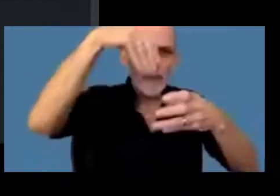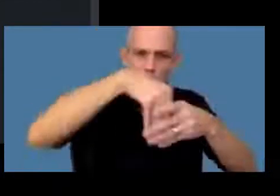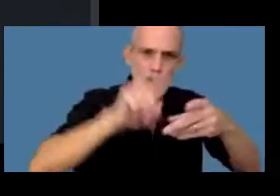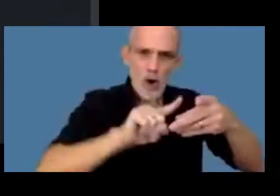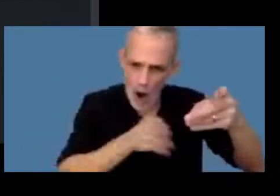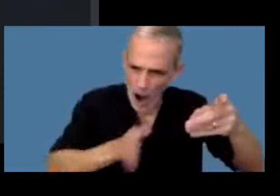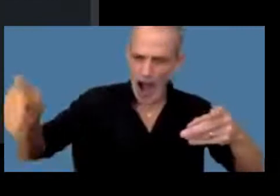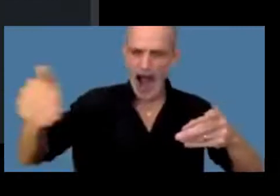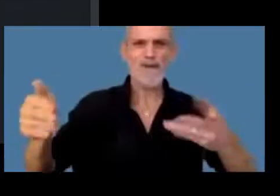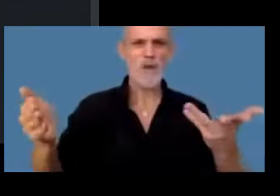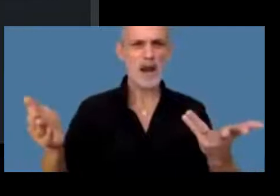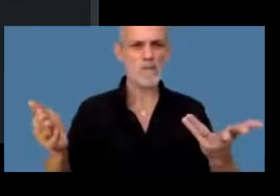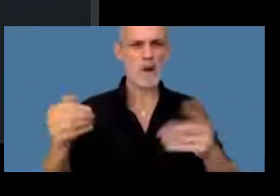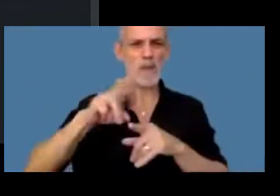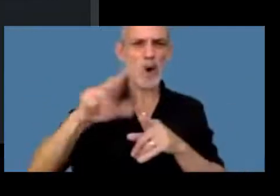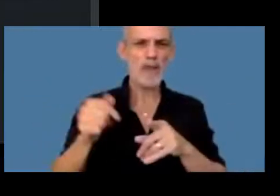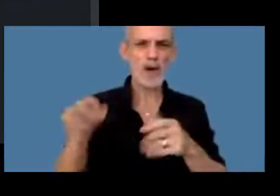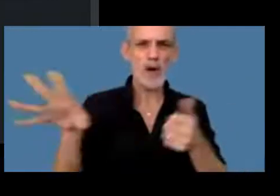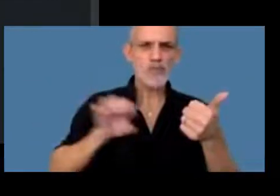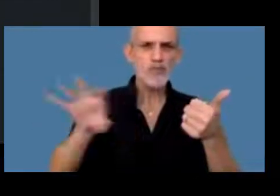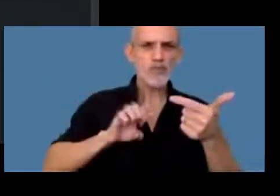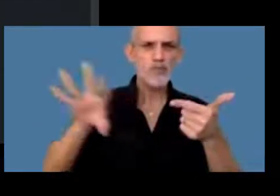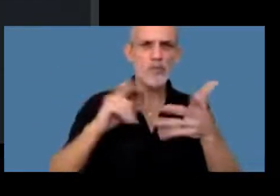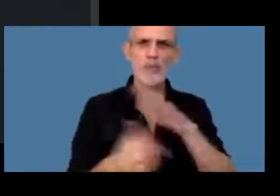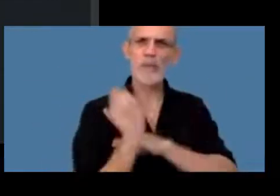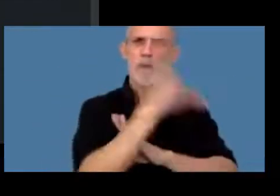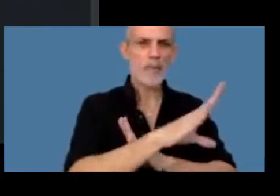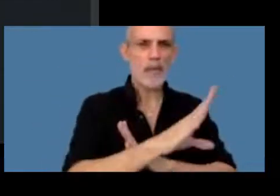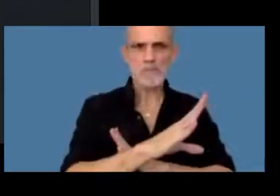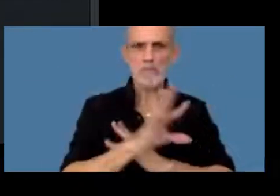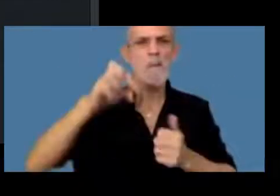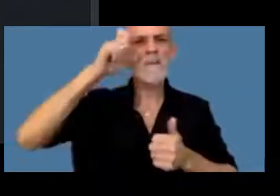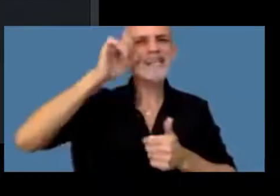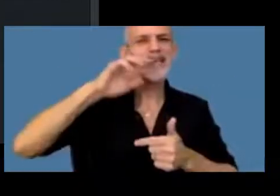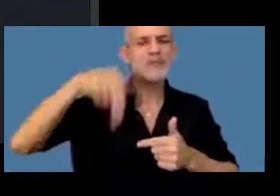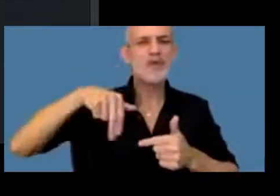retenciones que hacen los proveedores y los clientes, ¿no? Y las percepciones.